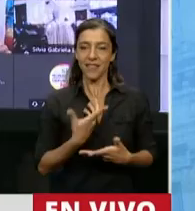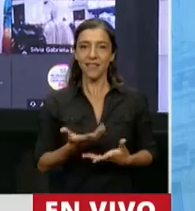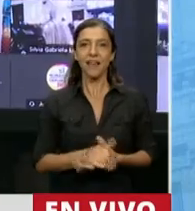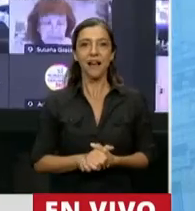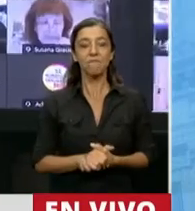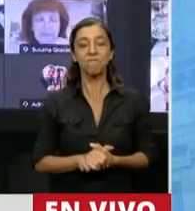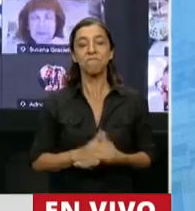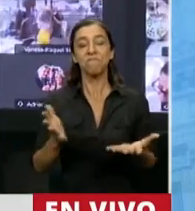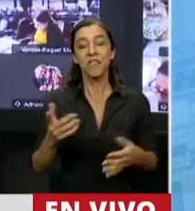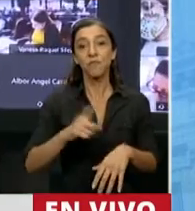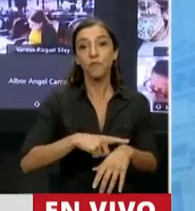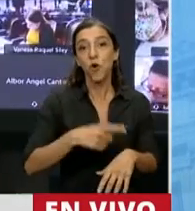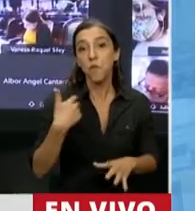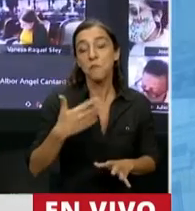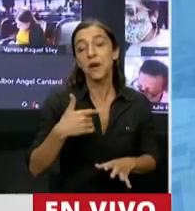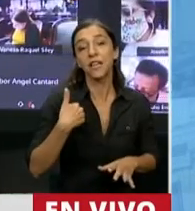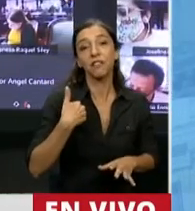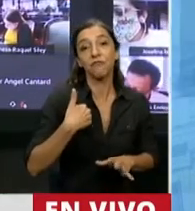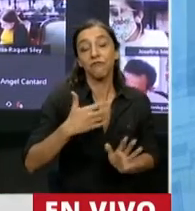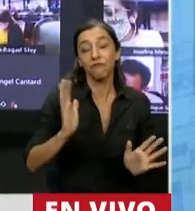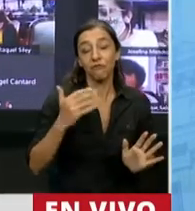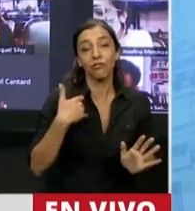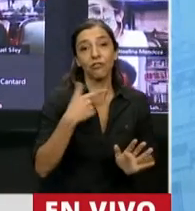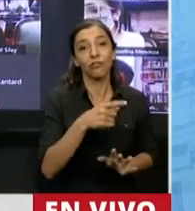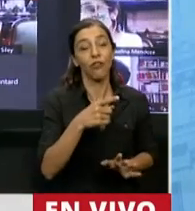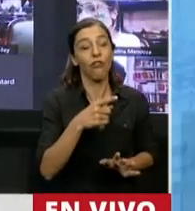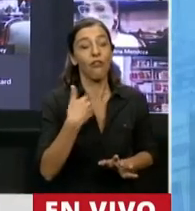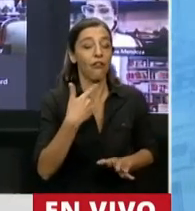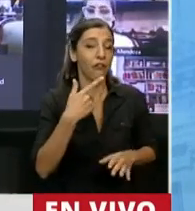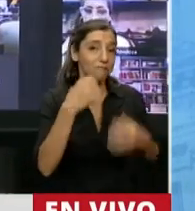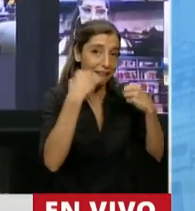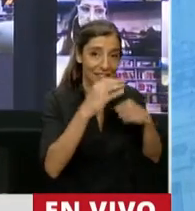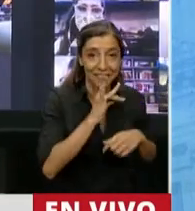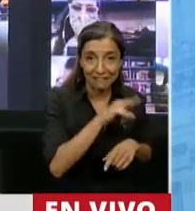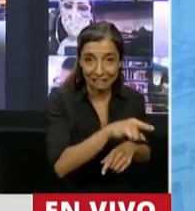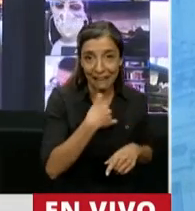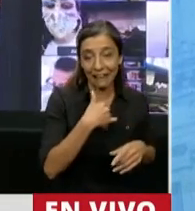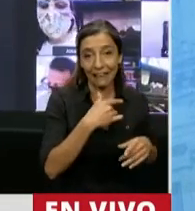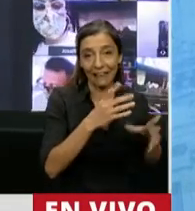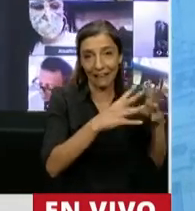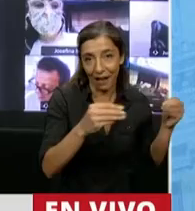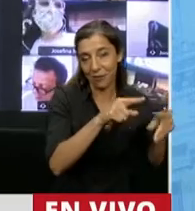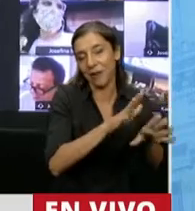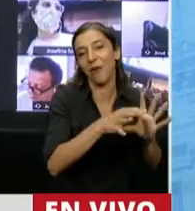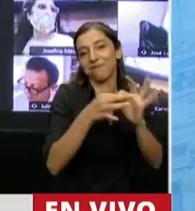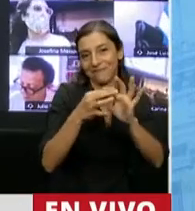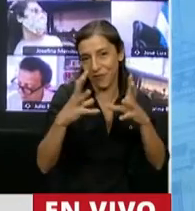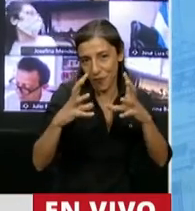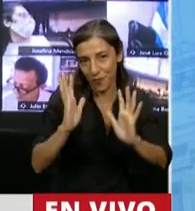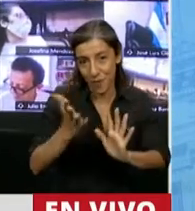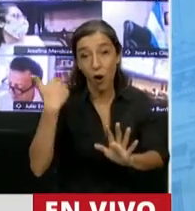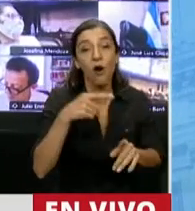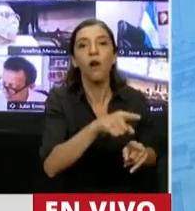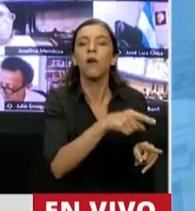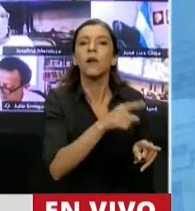y entrenando otro deporte que aparenta ser muy distinto del fútbol, pero que nace de él, él aprendió